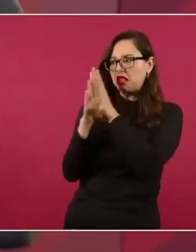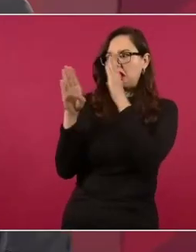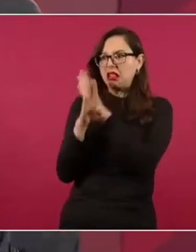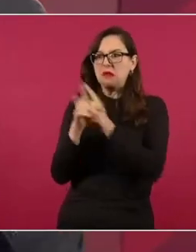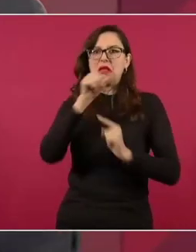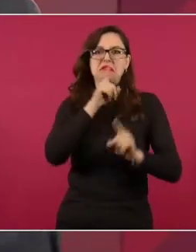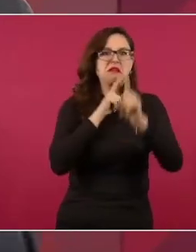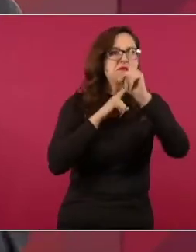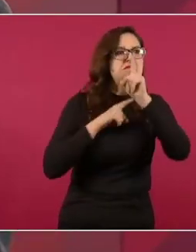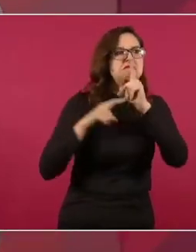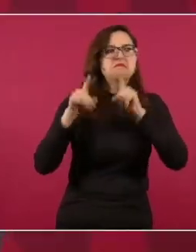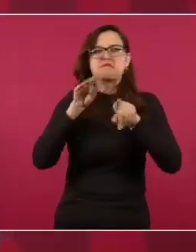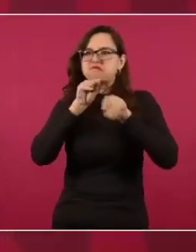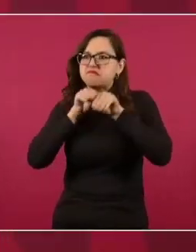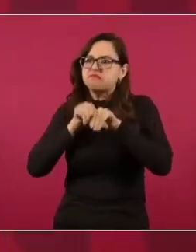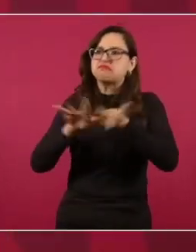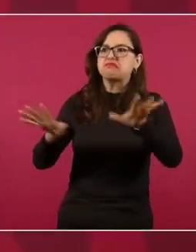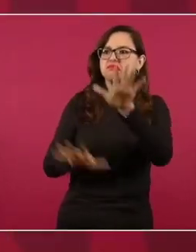manipular,